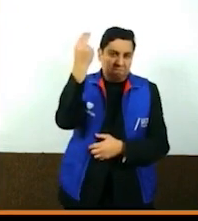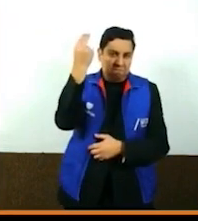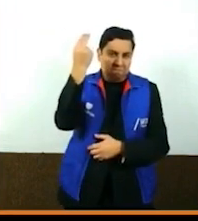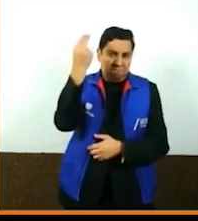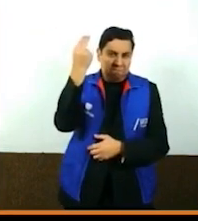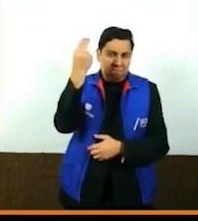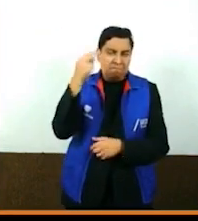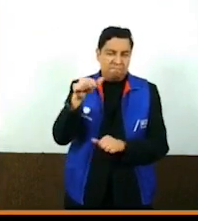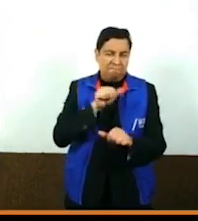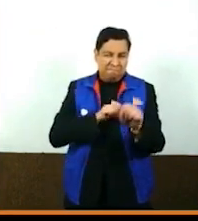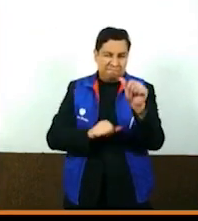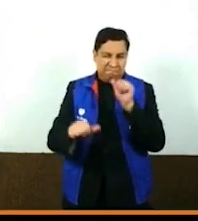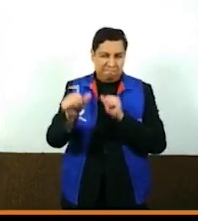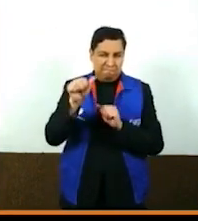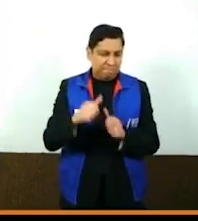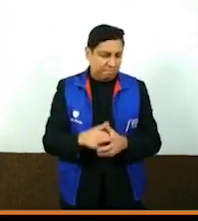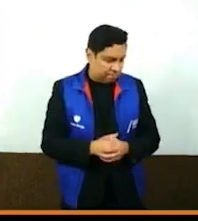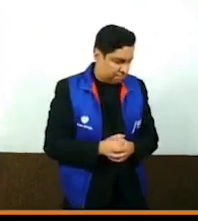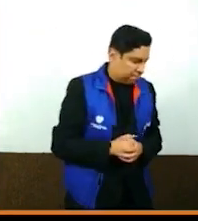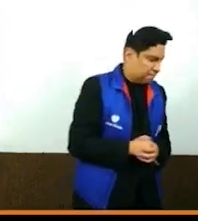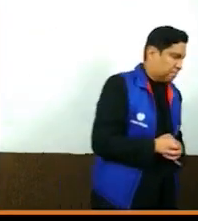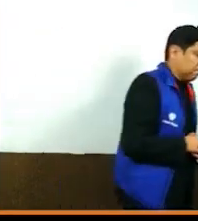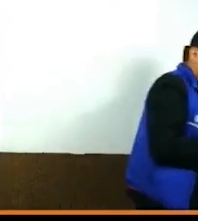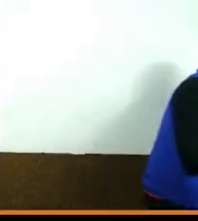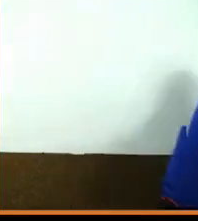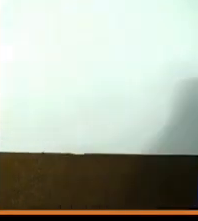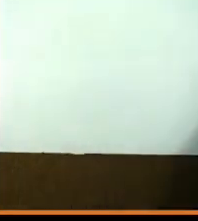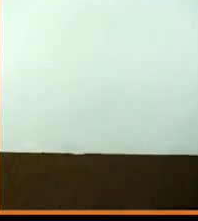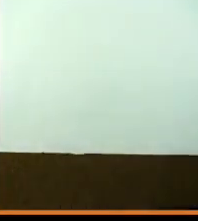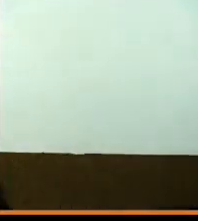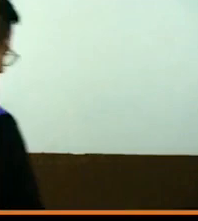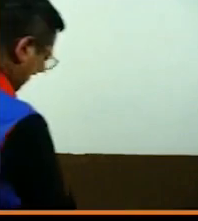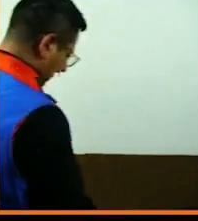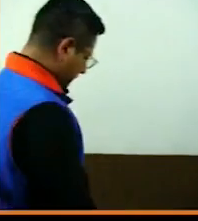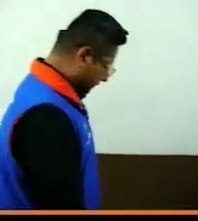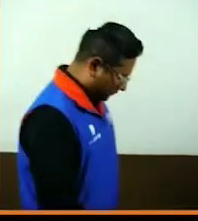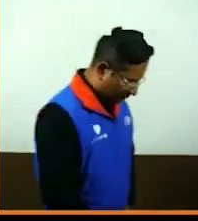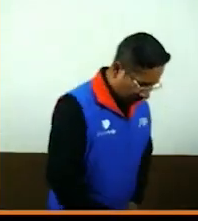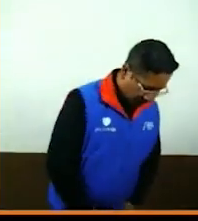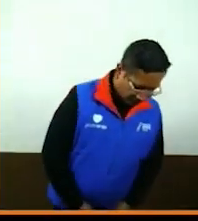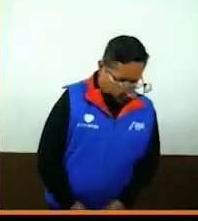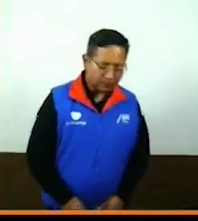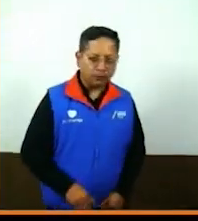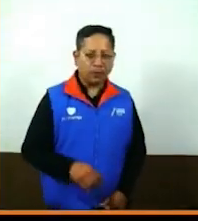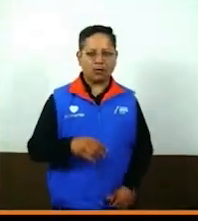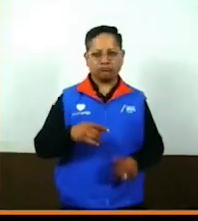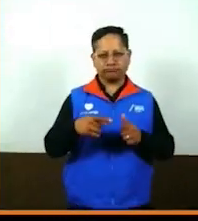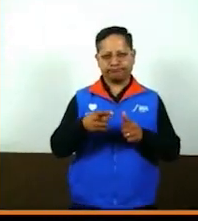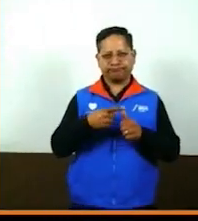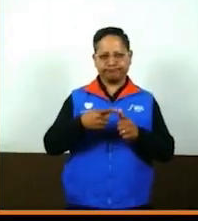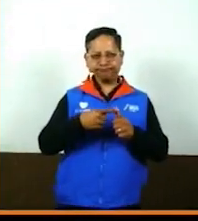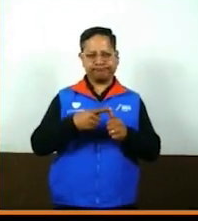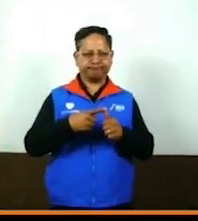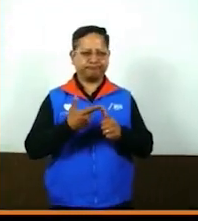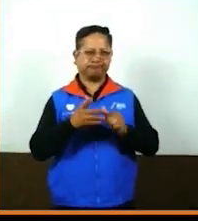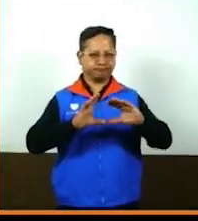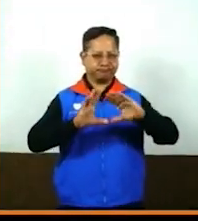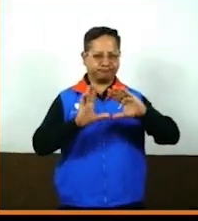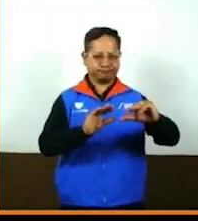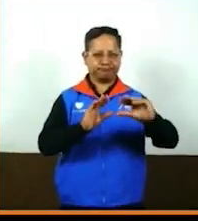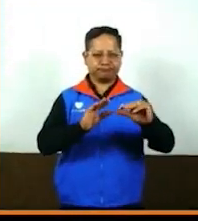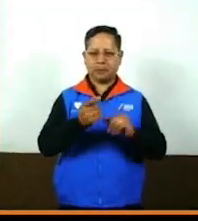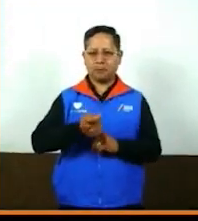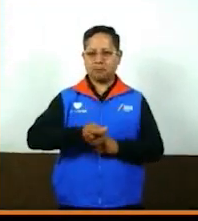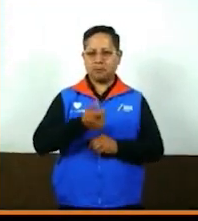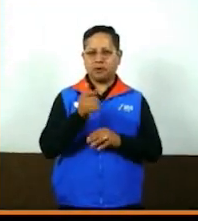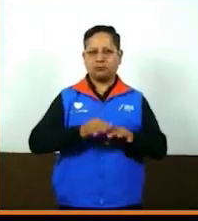Ese es el primer ejemplo, que dentro de esta estrategia de ciudadanía corporativa, el primer pilar es educar, y ese es un ejemplo de ello. Otro